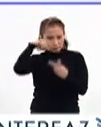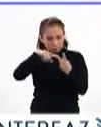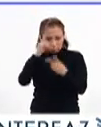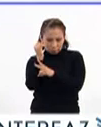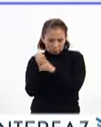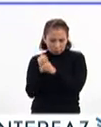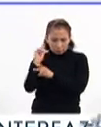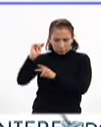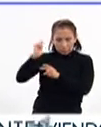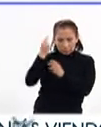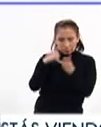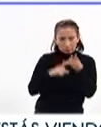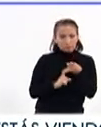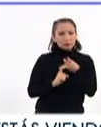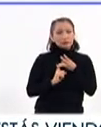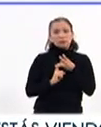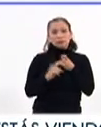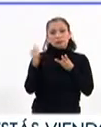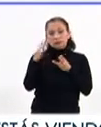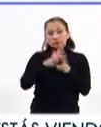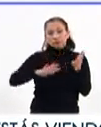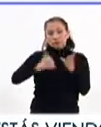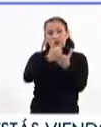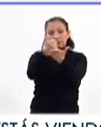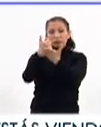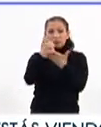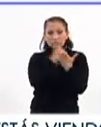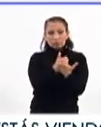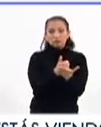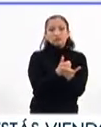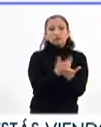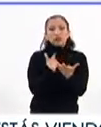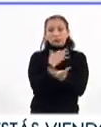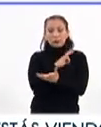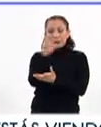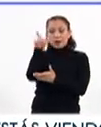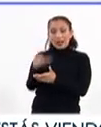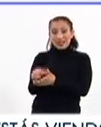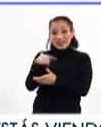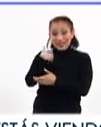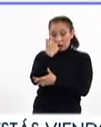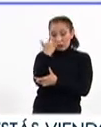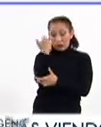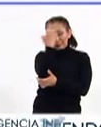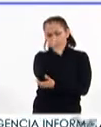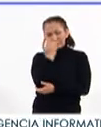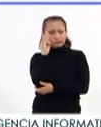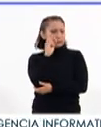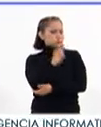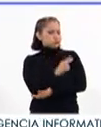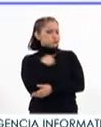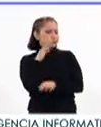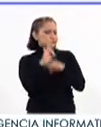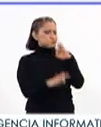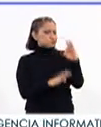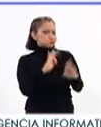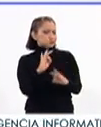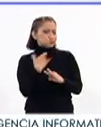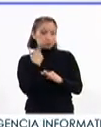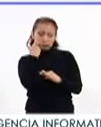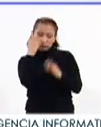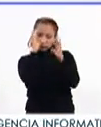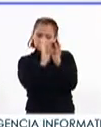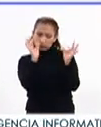científica, técnica y social, que tengan la capacidad entonces de evaluar, tratar y educar